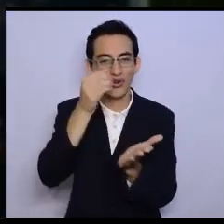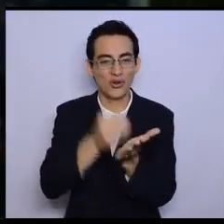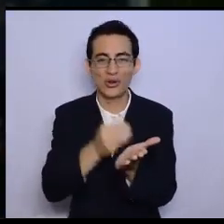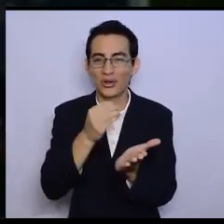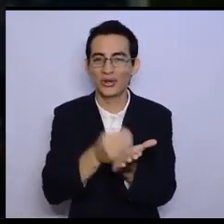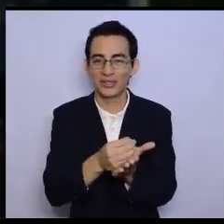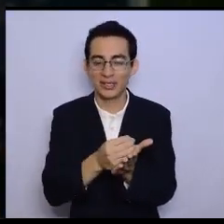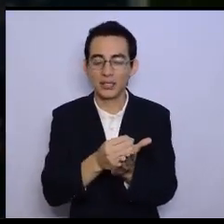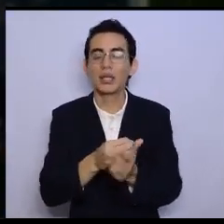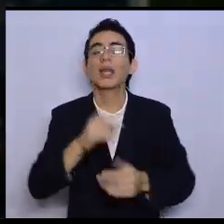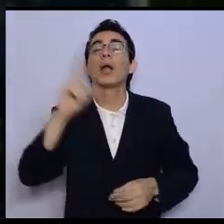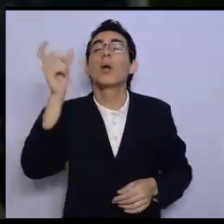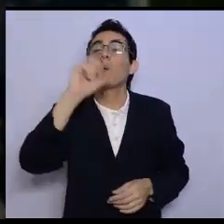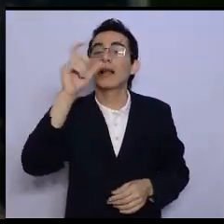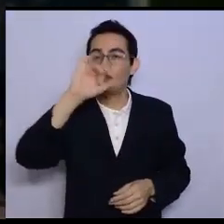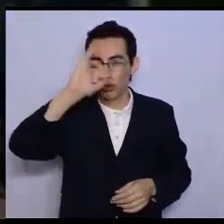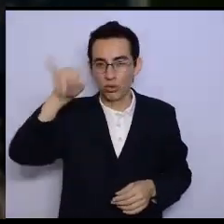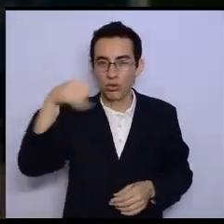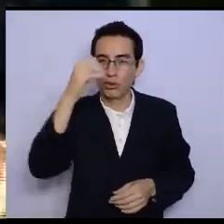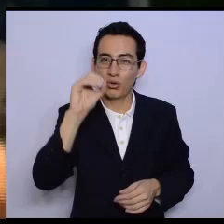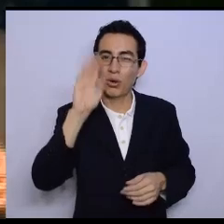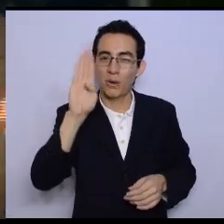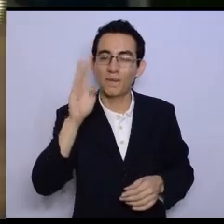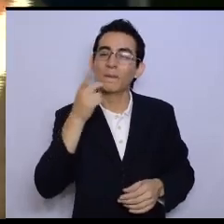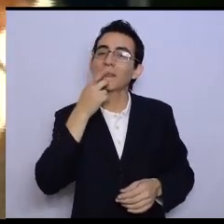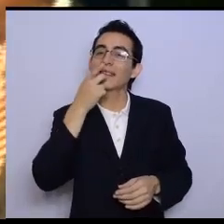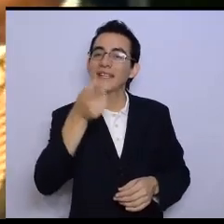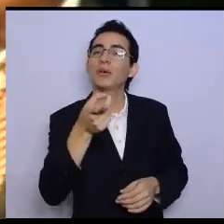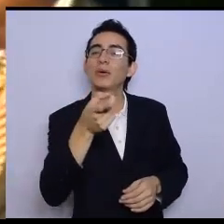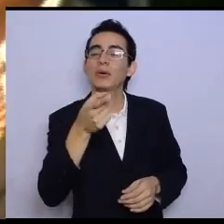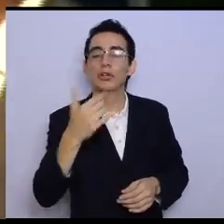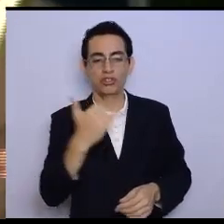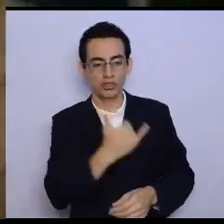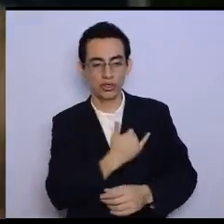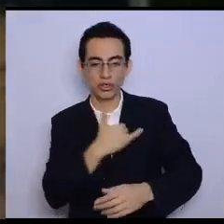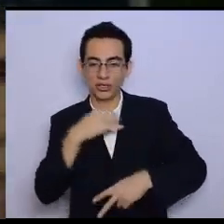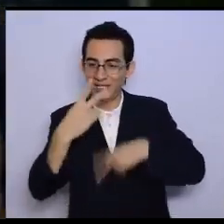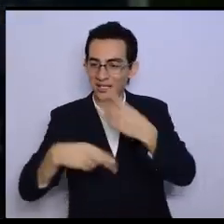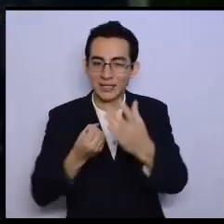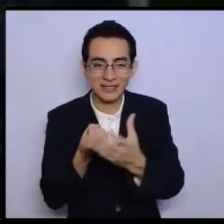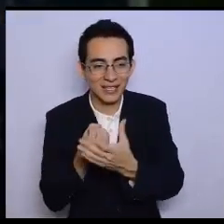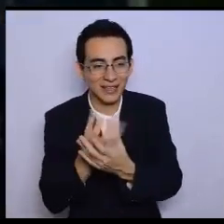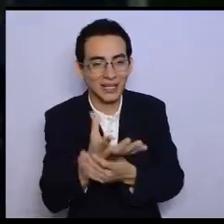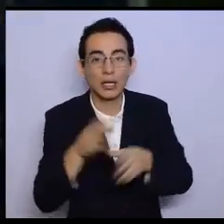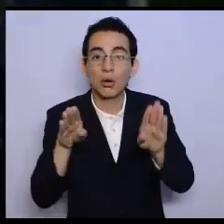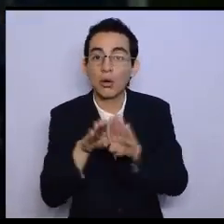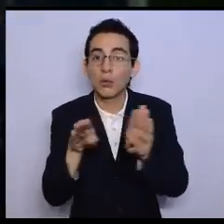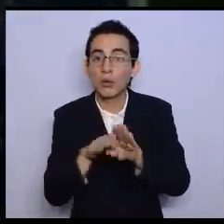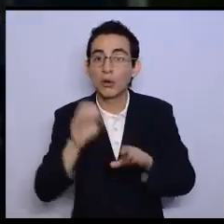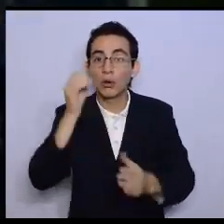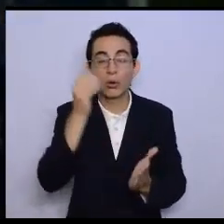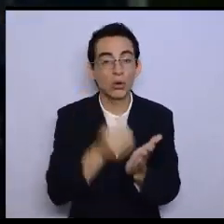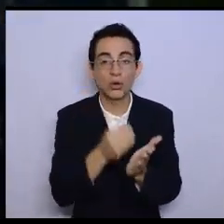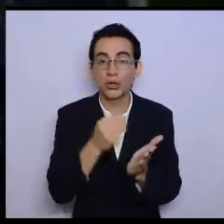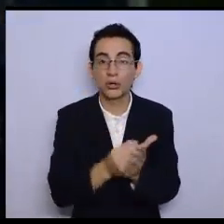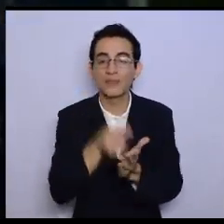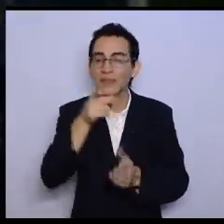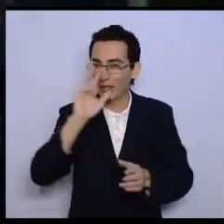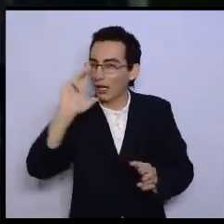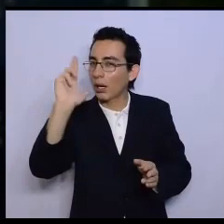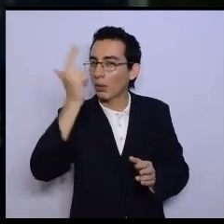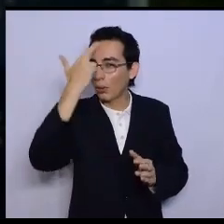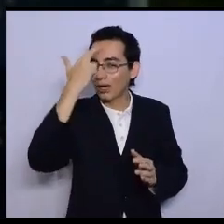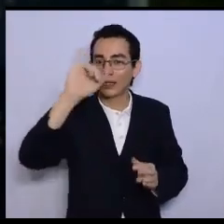Cuando Job estaba diciendo esta frase, y saldré como oro, tenemos que recordar que Job era un